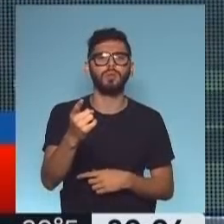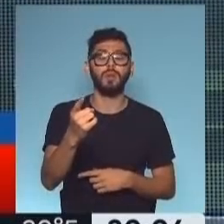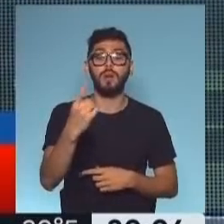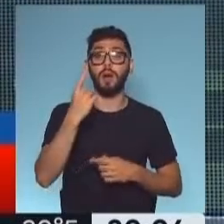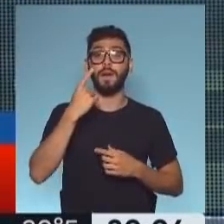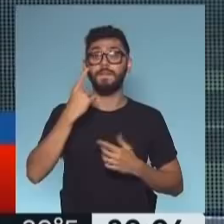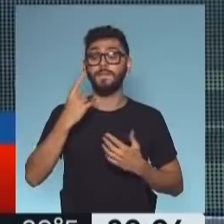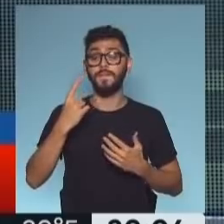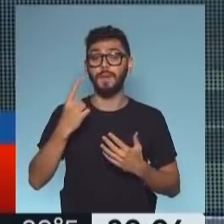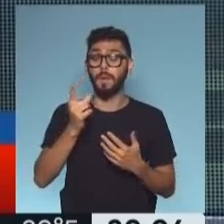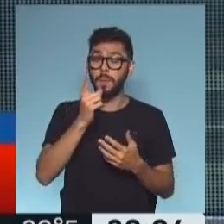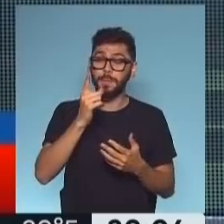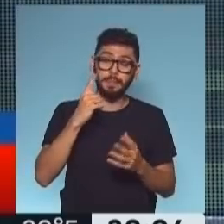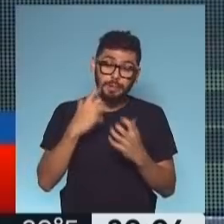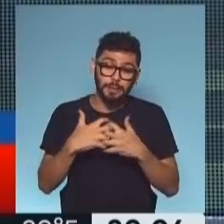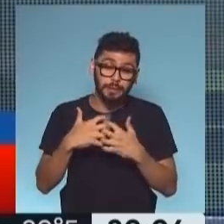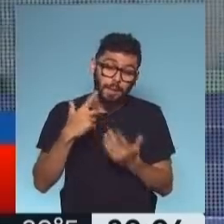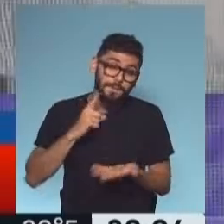estas horas nuevas restricciones.